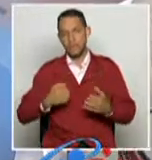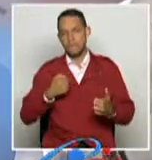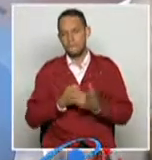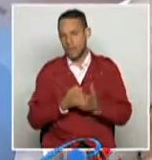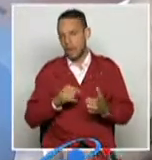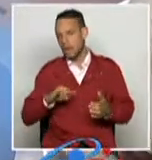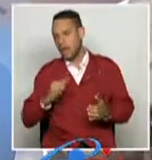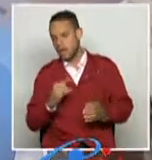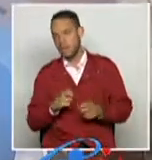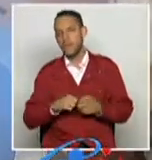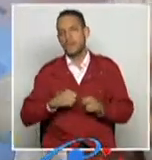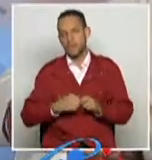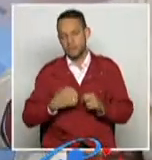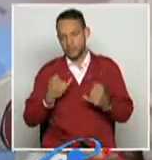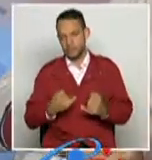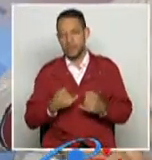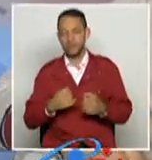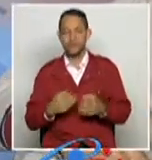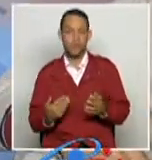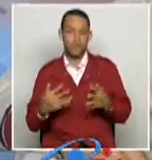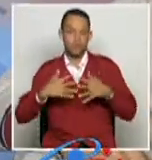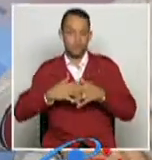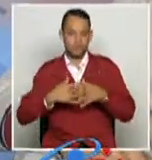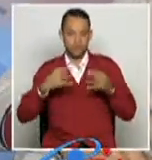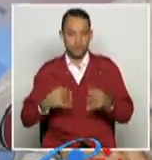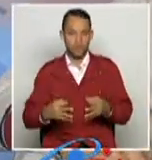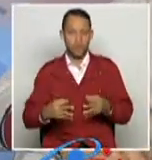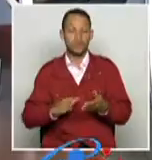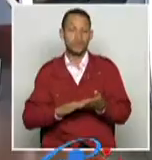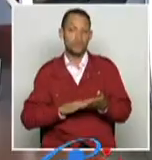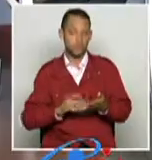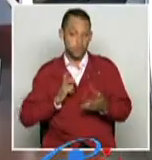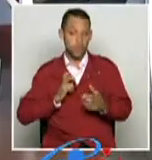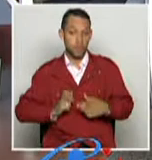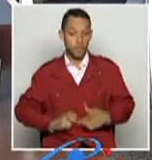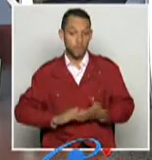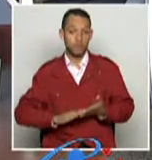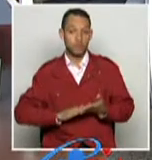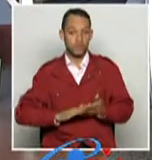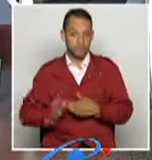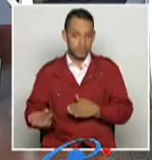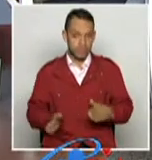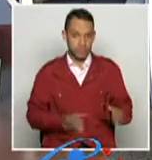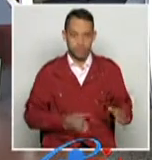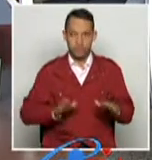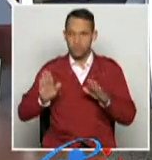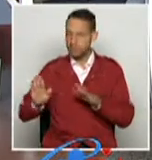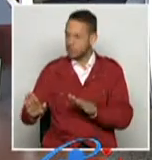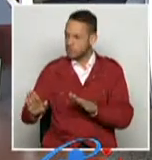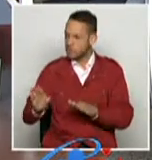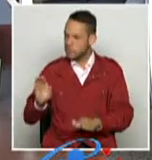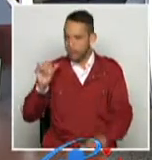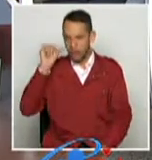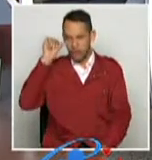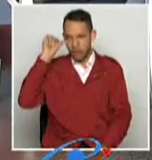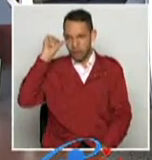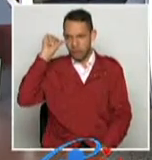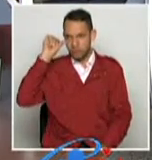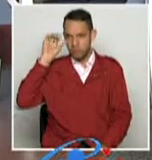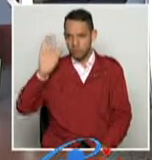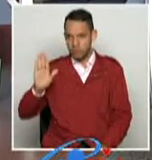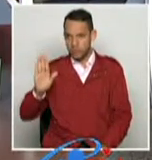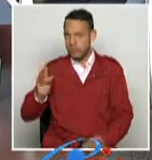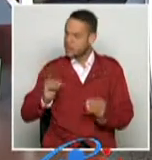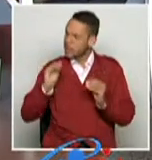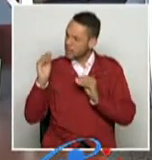hueso, produce la piel y vuelve y produce sangre. Bueno, y desde la Ayurveda, primero, ¿en el Ayurveda